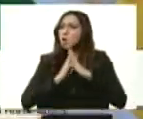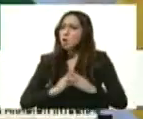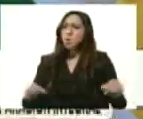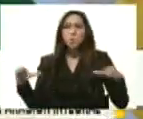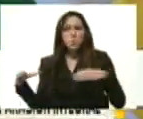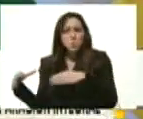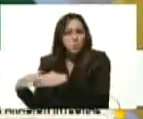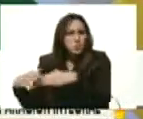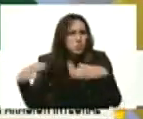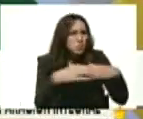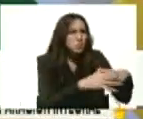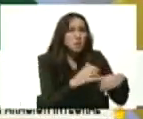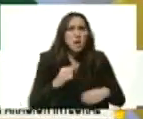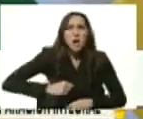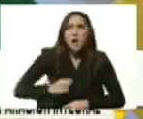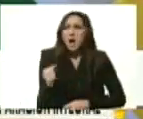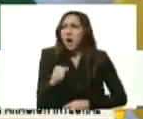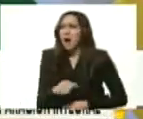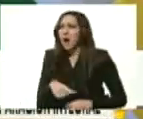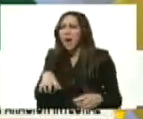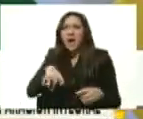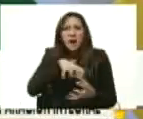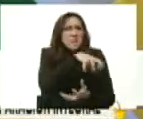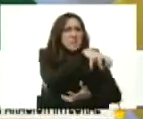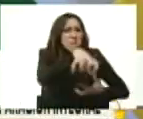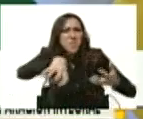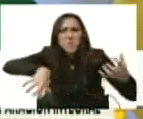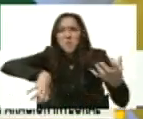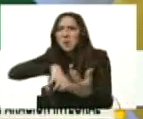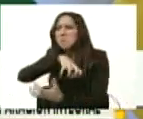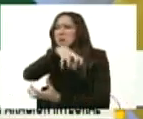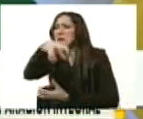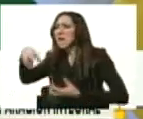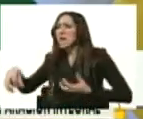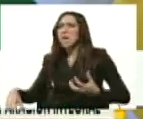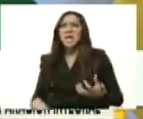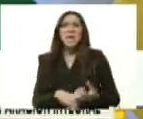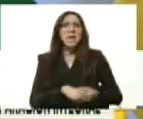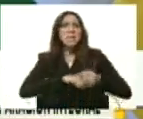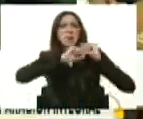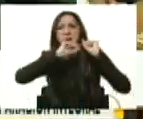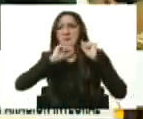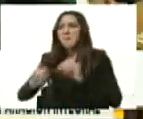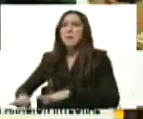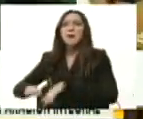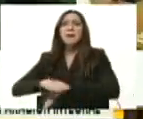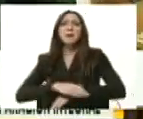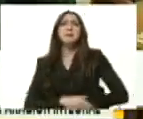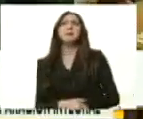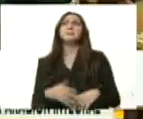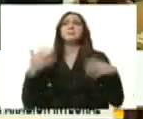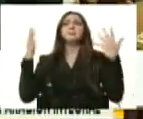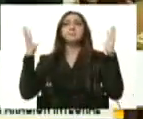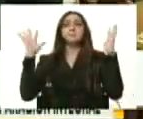organización parapolicial y grupos irregulares creados como fuerzas de represión paralela al Estado.